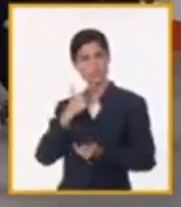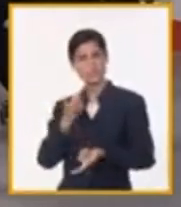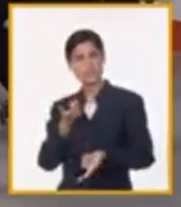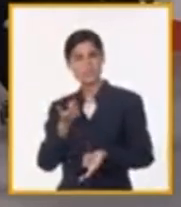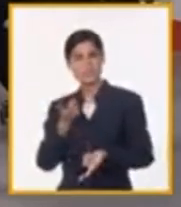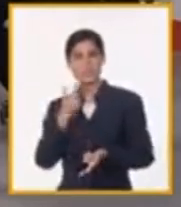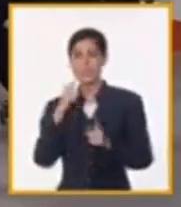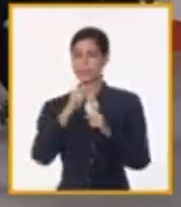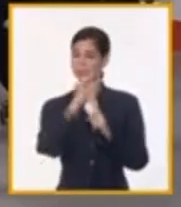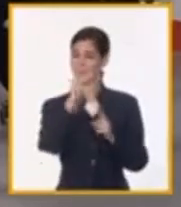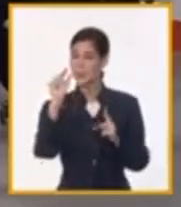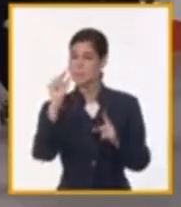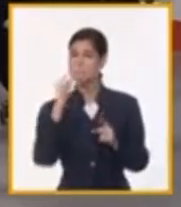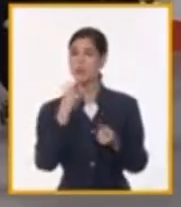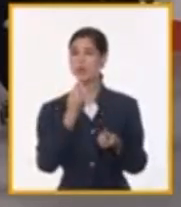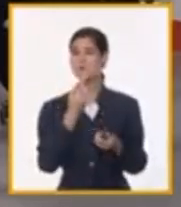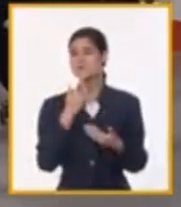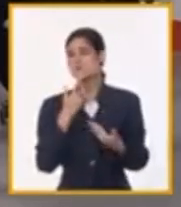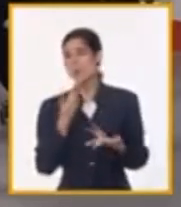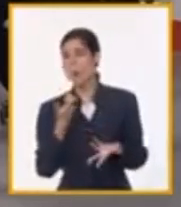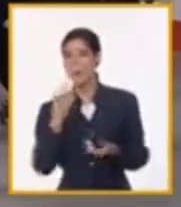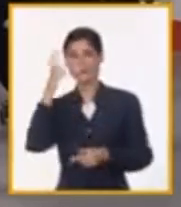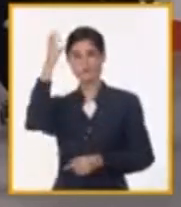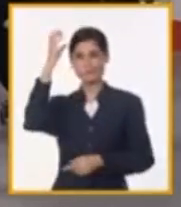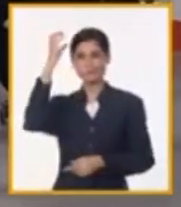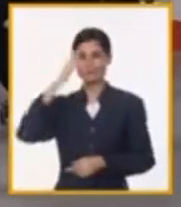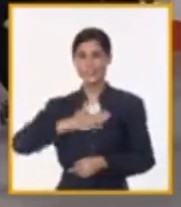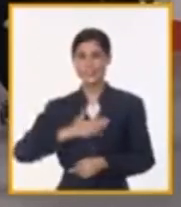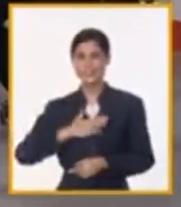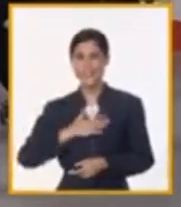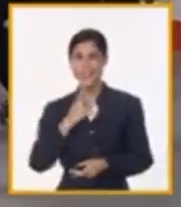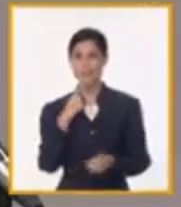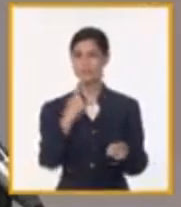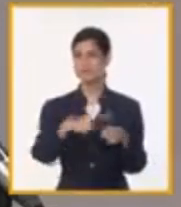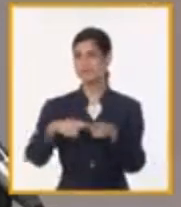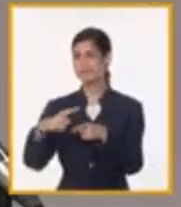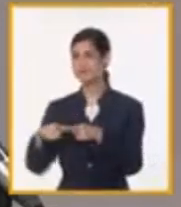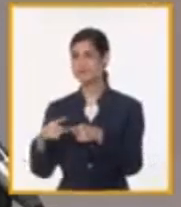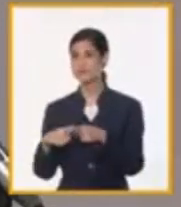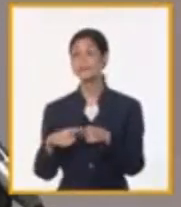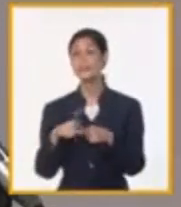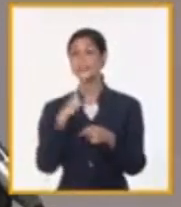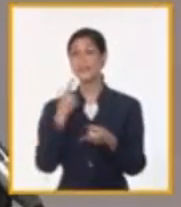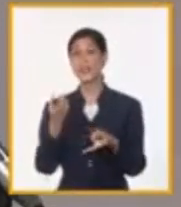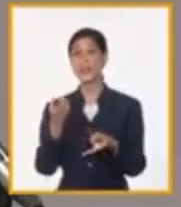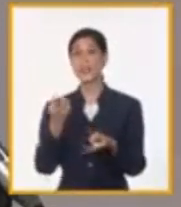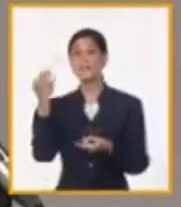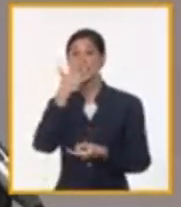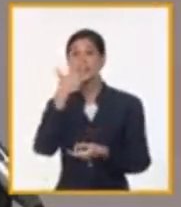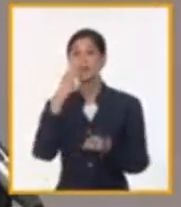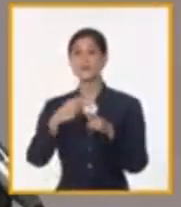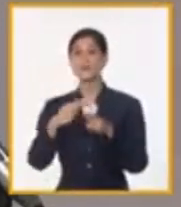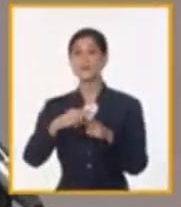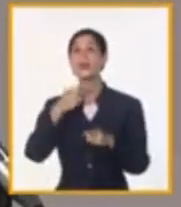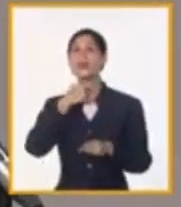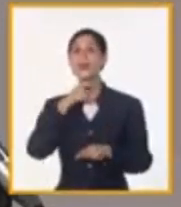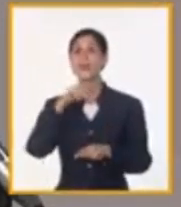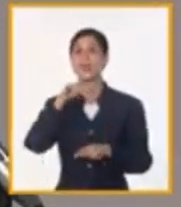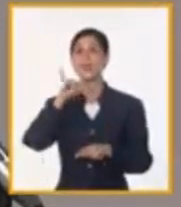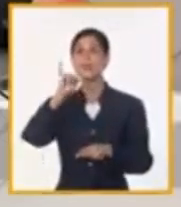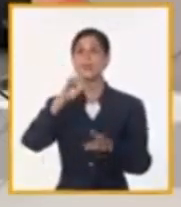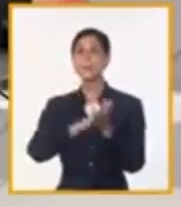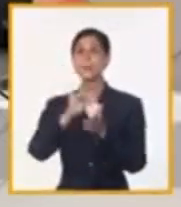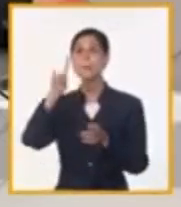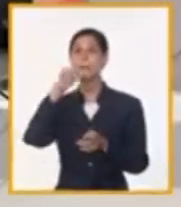en particular cómo valoras tú lo que ha sucedido con respecto a Edmundo González y sobre todo la respuesta que que le ha dado las